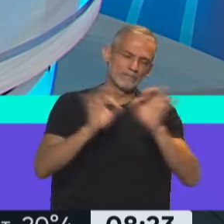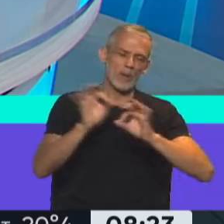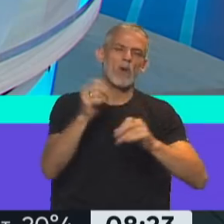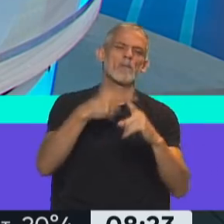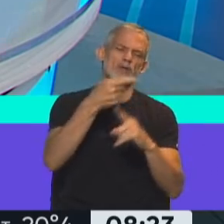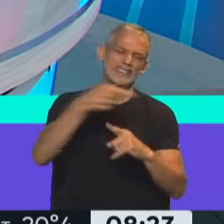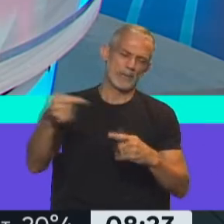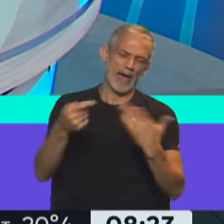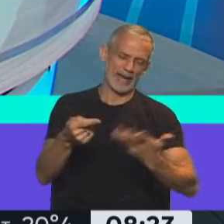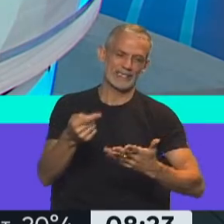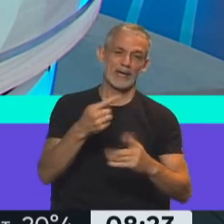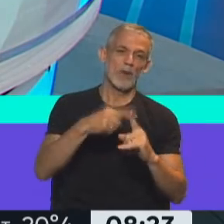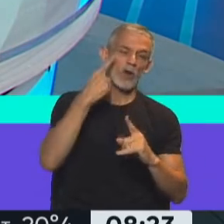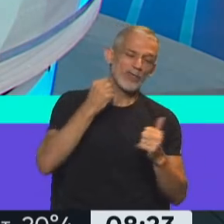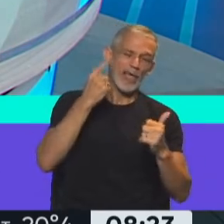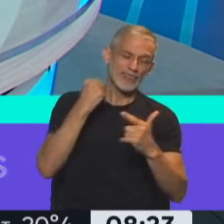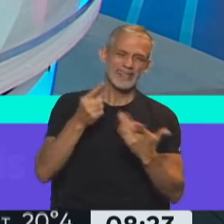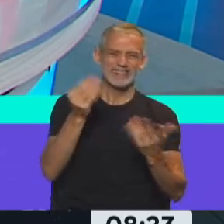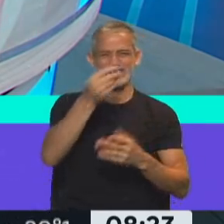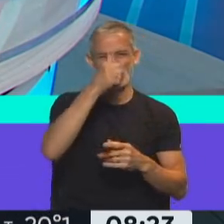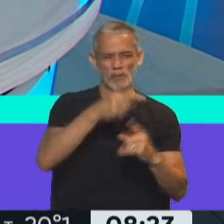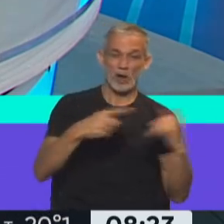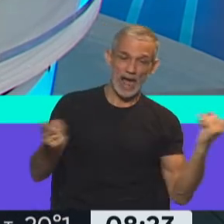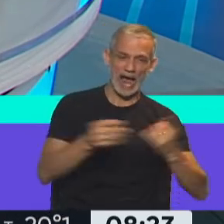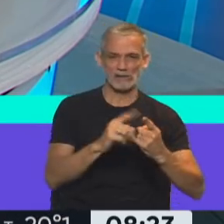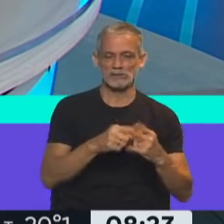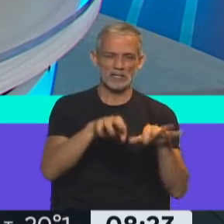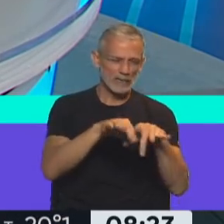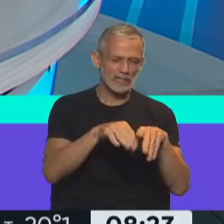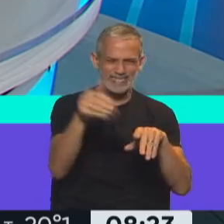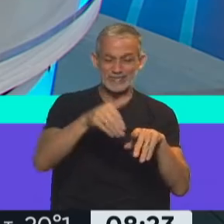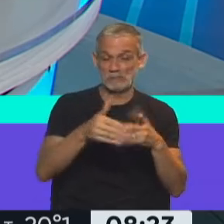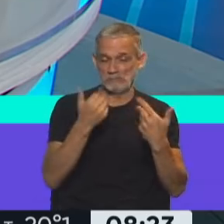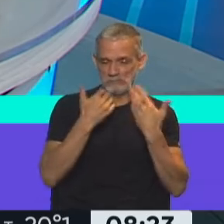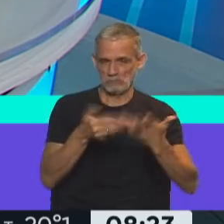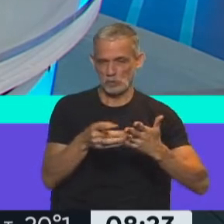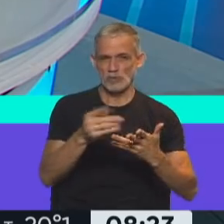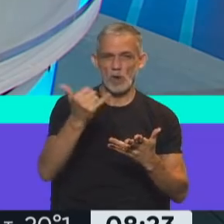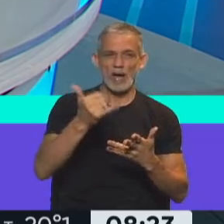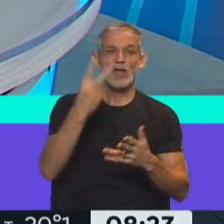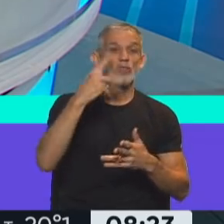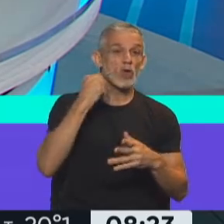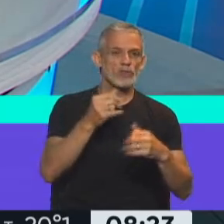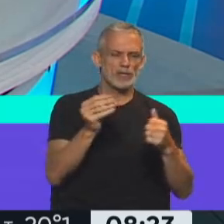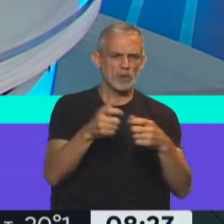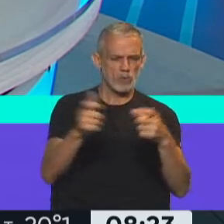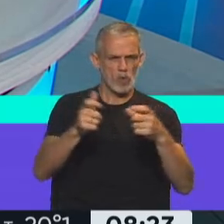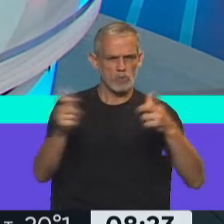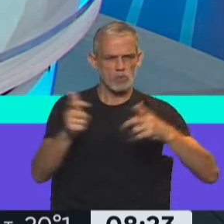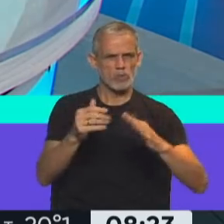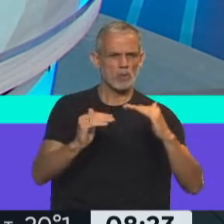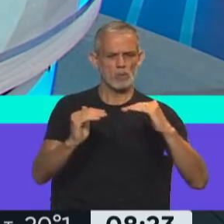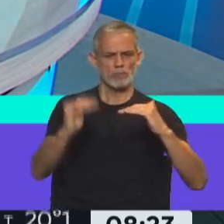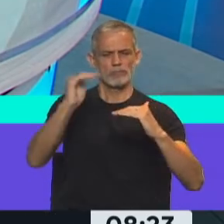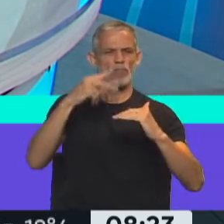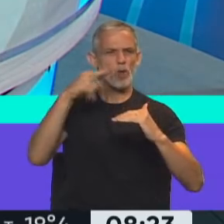semanales, ¿no? Entonces venimos de un fin de semana largo, quizás haya algún retraso en la carga de datos, no lo sé. Pero tenemos 2 días seguidos que traspasamos la barrera